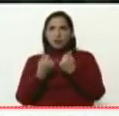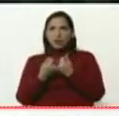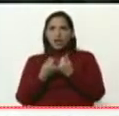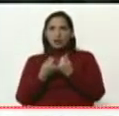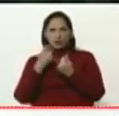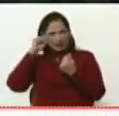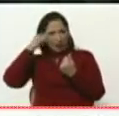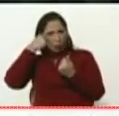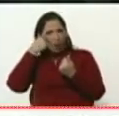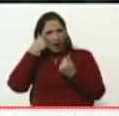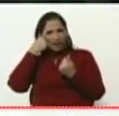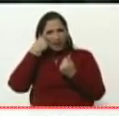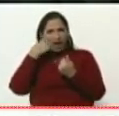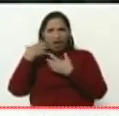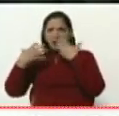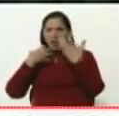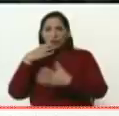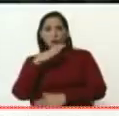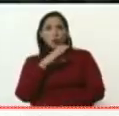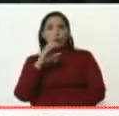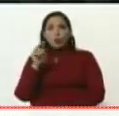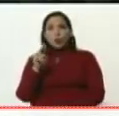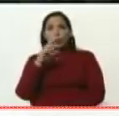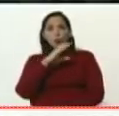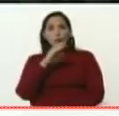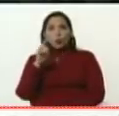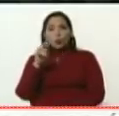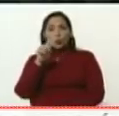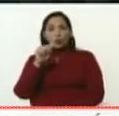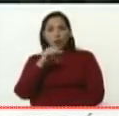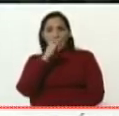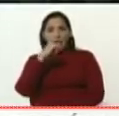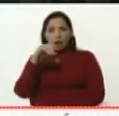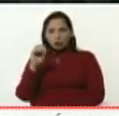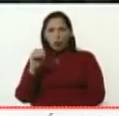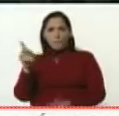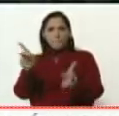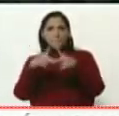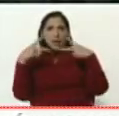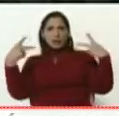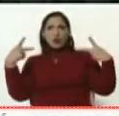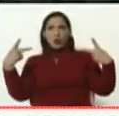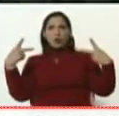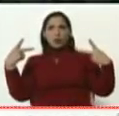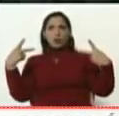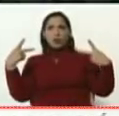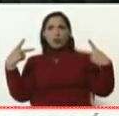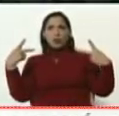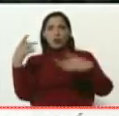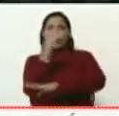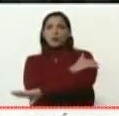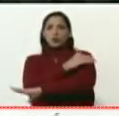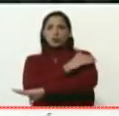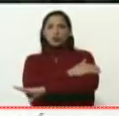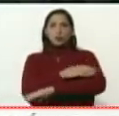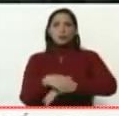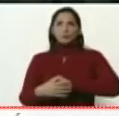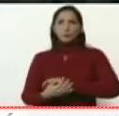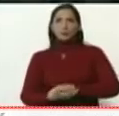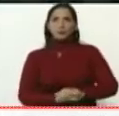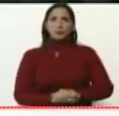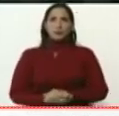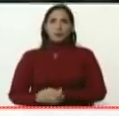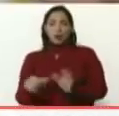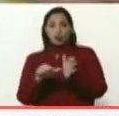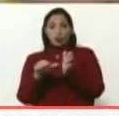que salió en un periódico de la ultraderecha del continente, en Panam Post, donde mencionan